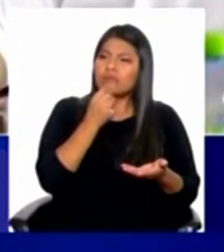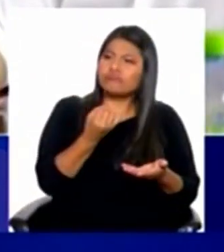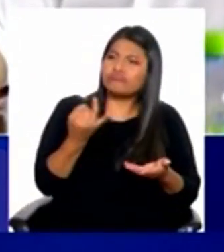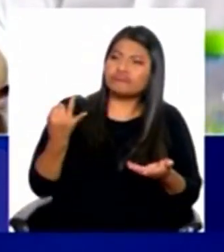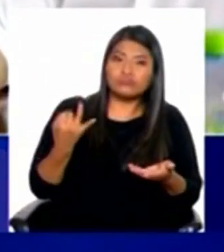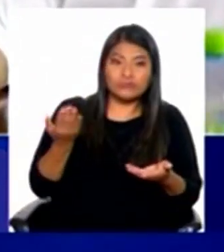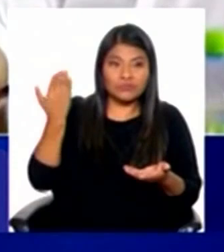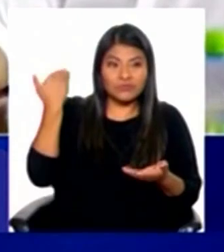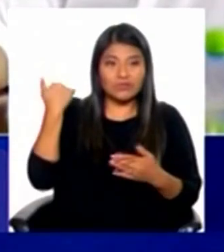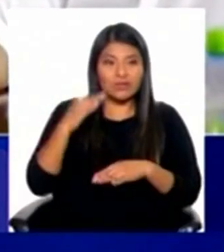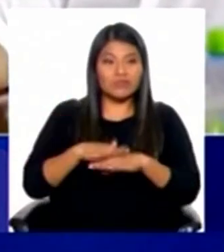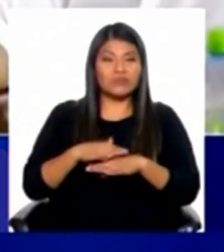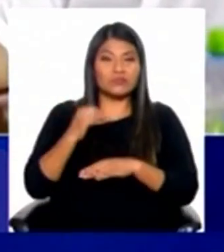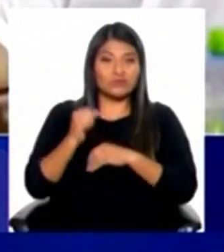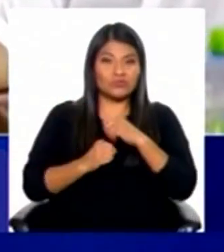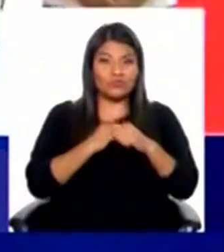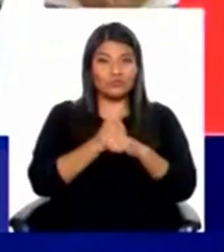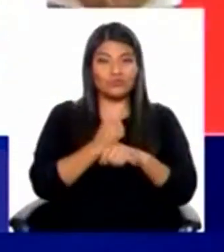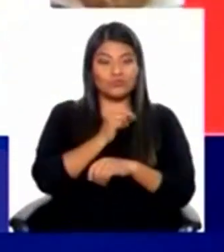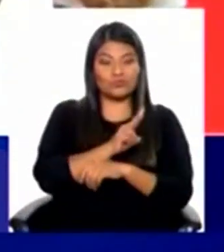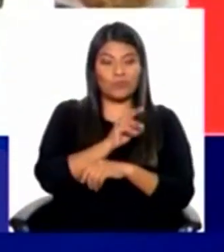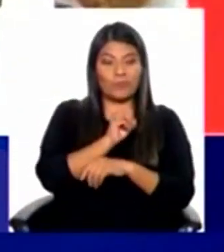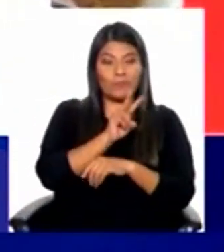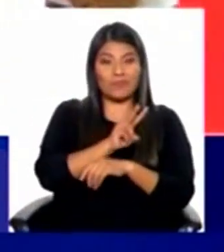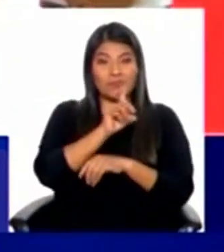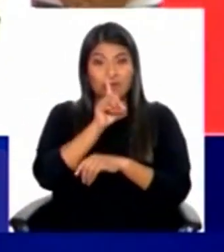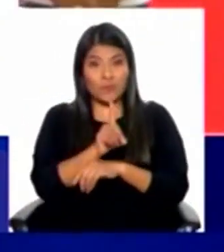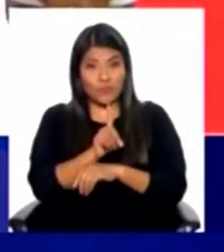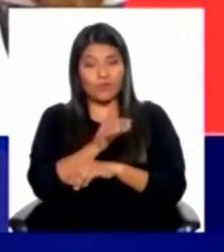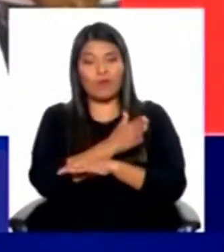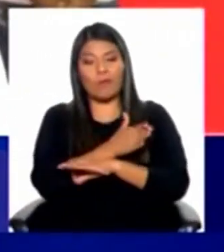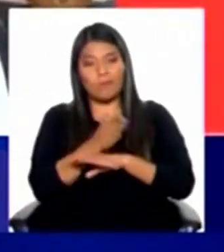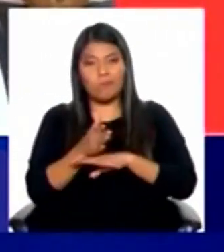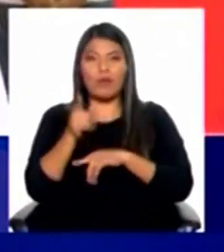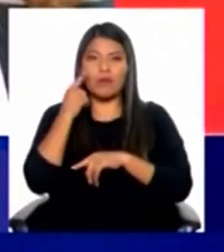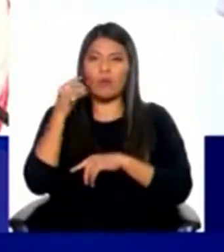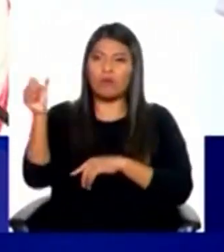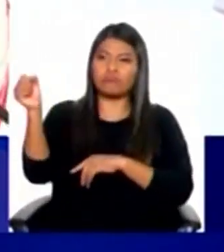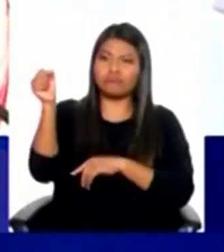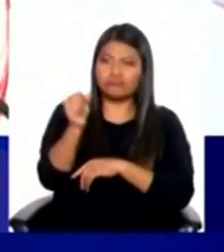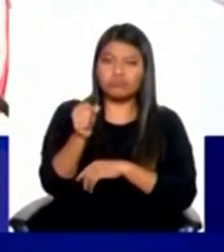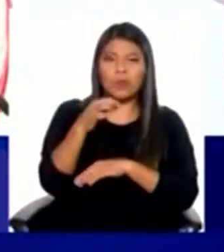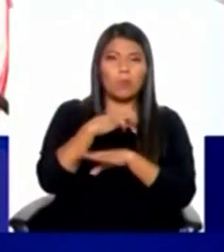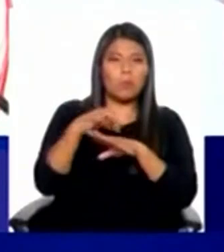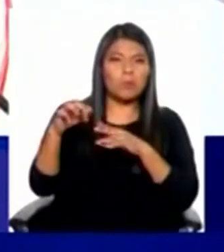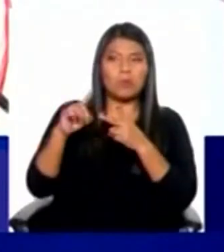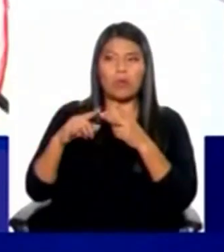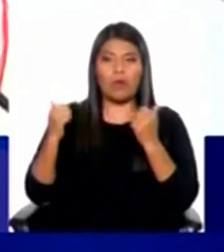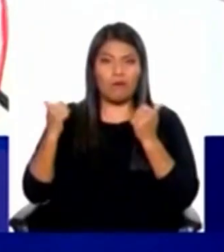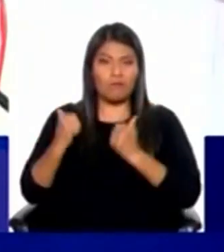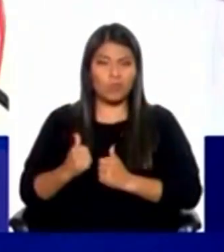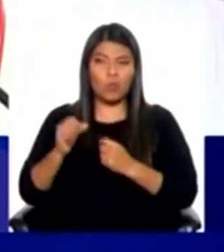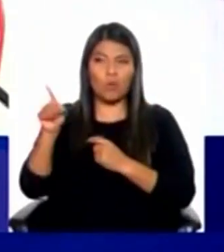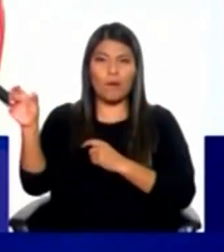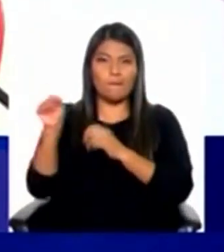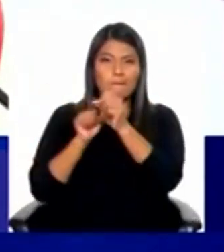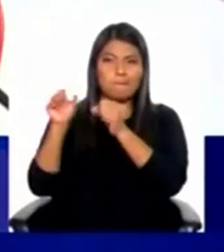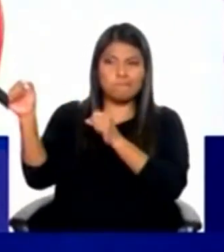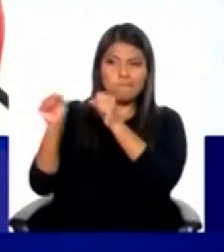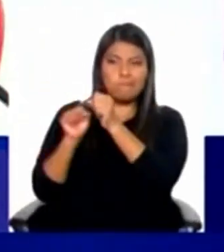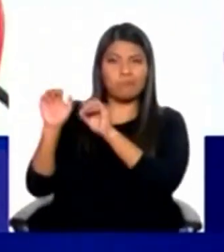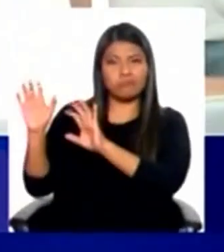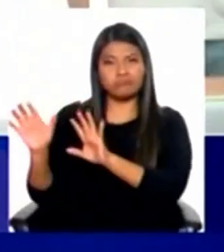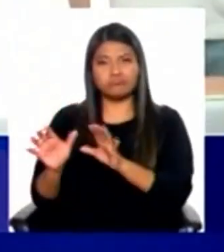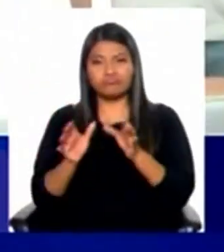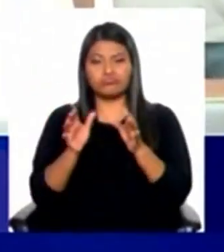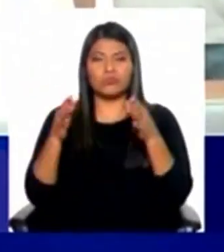del año 2021 y se habrían servido de diversos factores, no solamente de asesores, sino también de algunos abogados, en la que expresamente